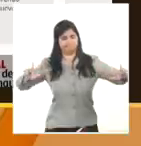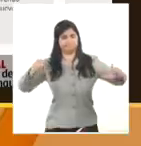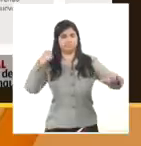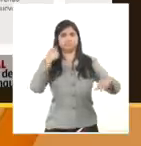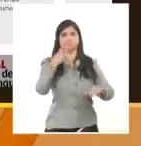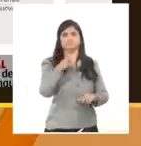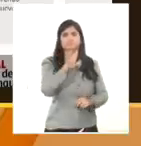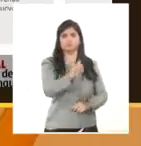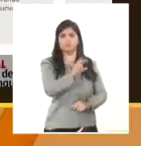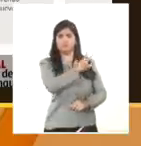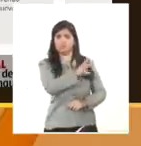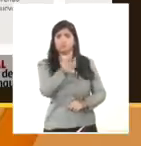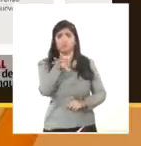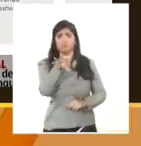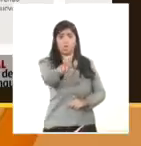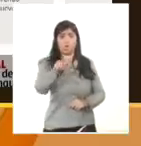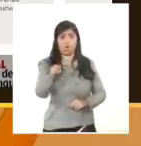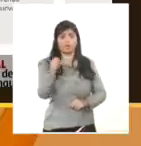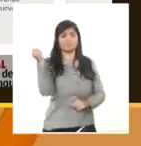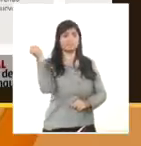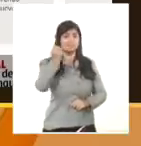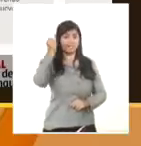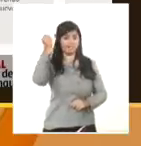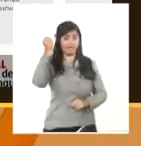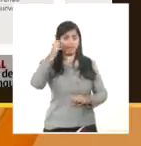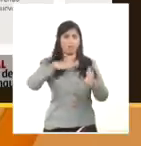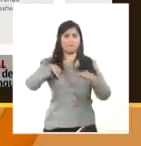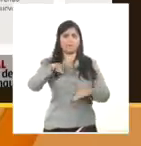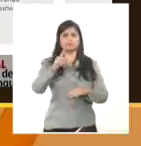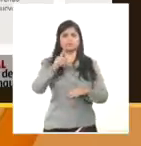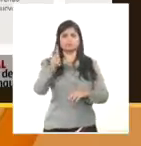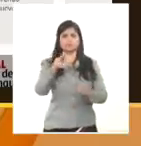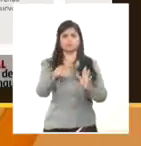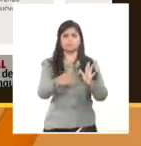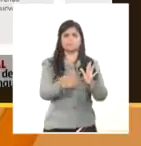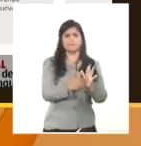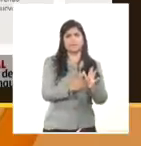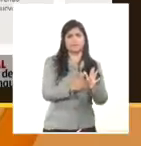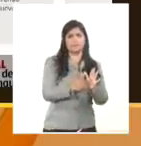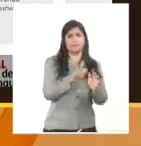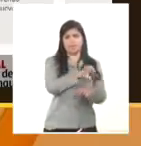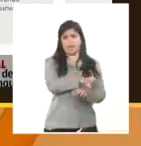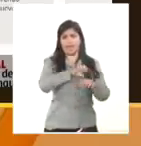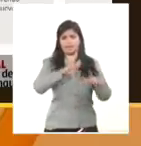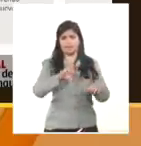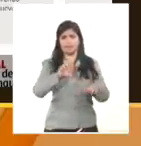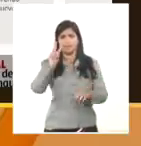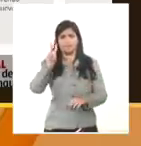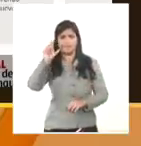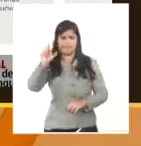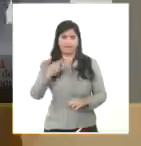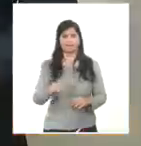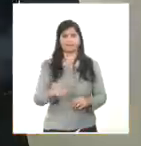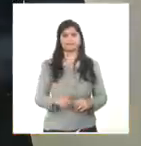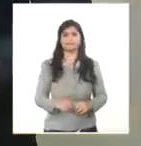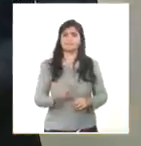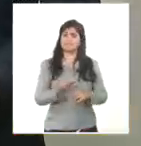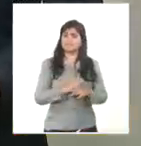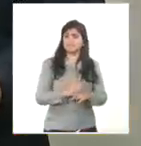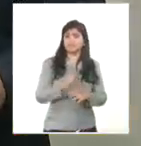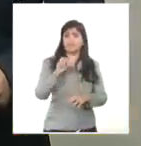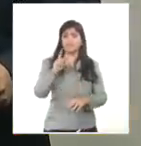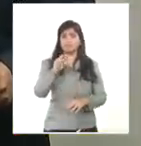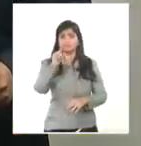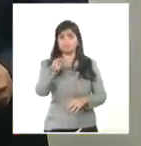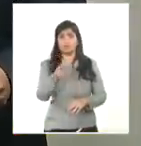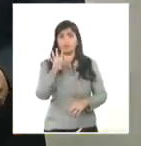2022 fueron sustraídas y sacrificadas más de 12.000 cabezas de ganado en Villa Clara, lo que representa el